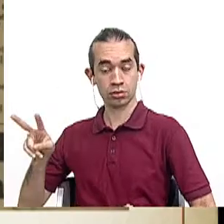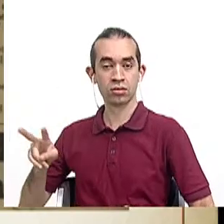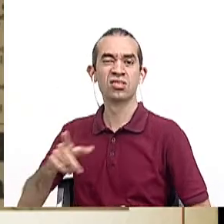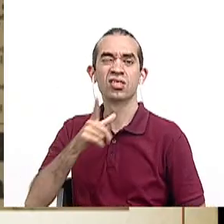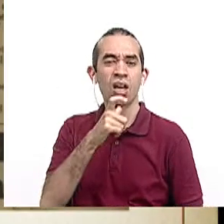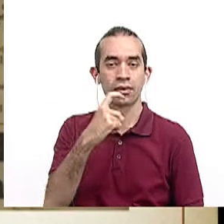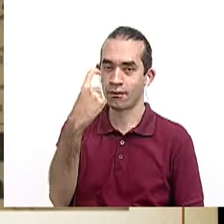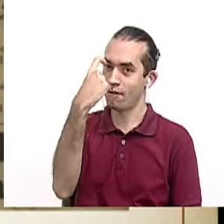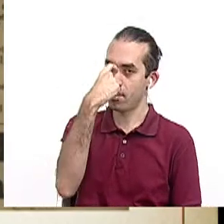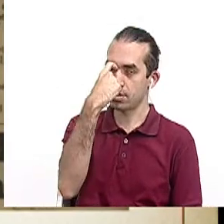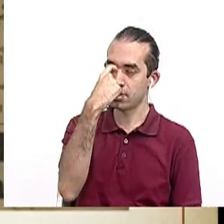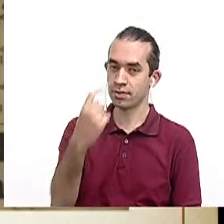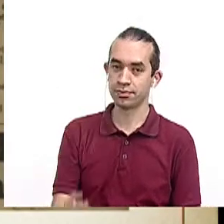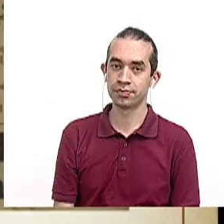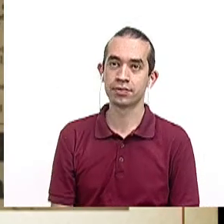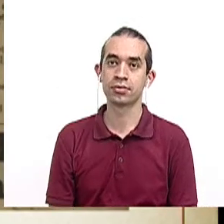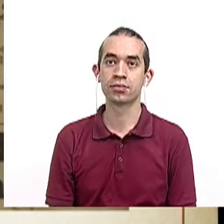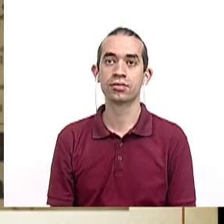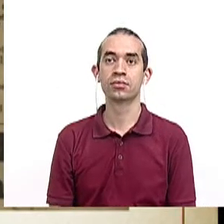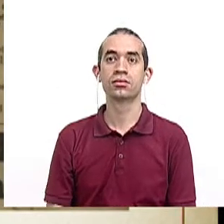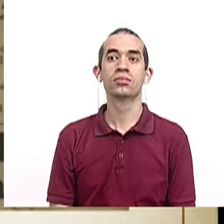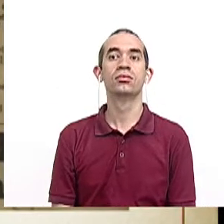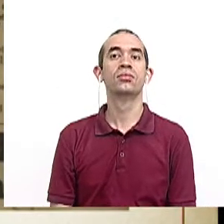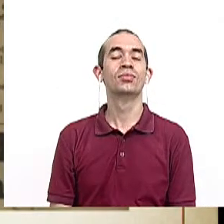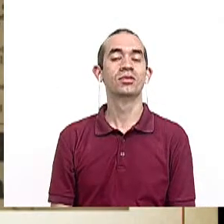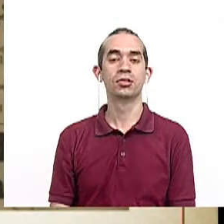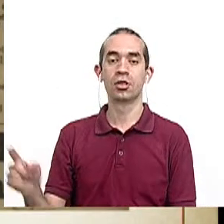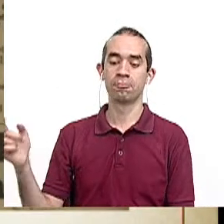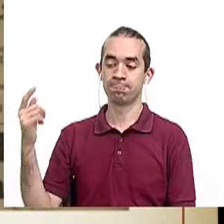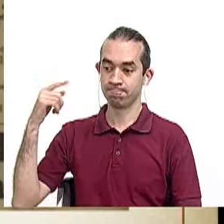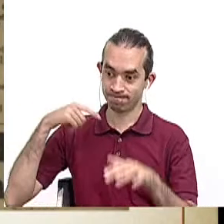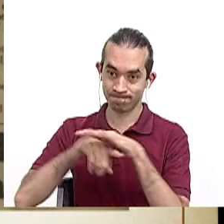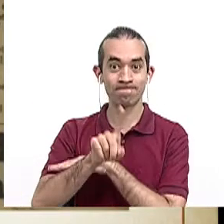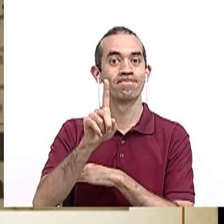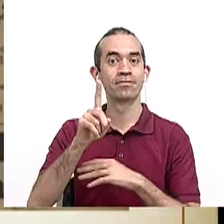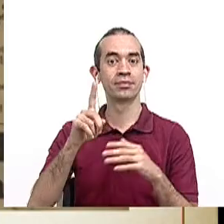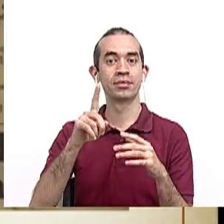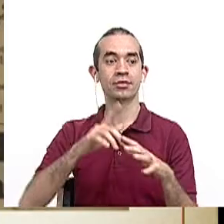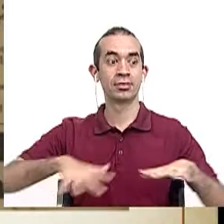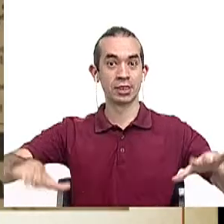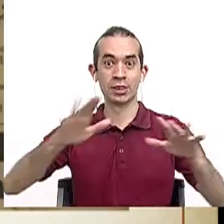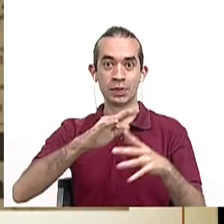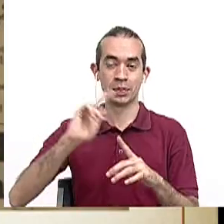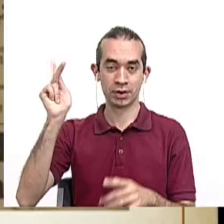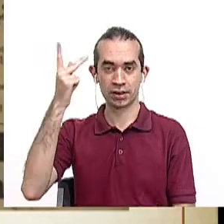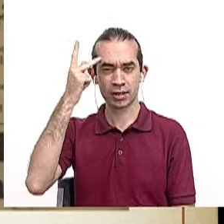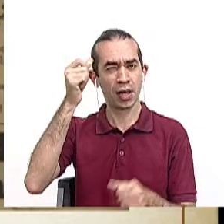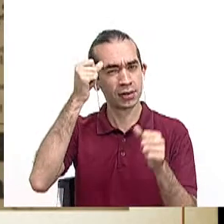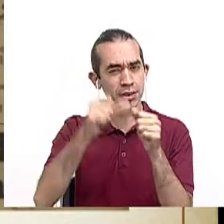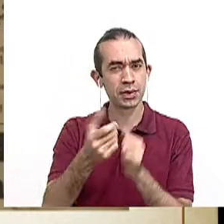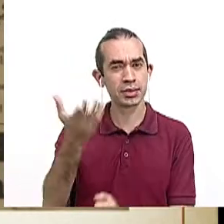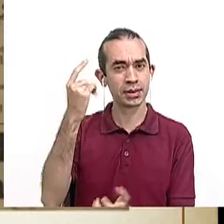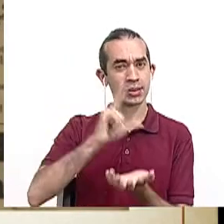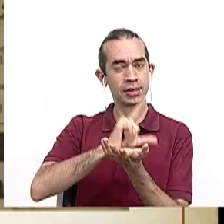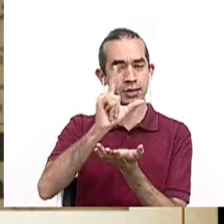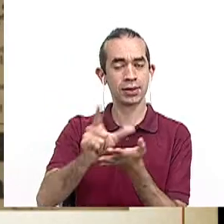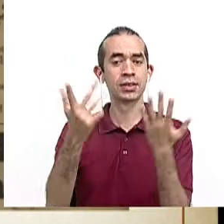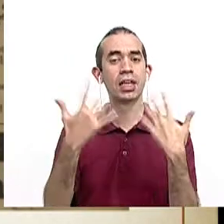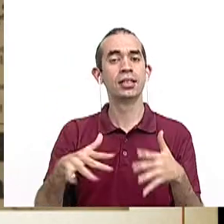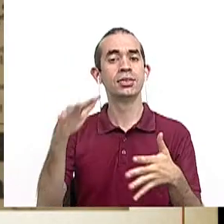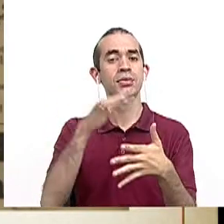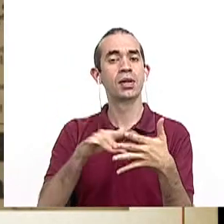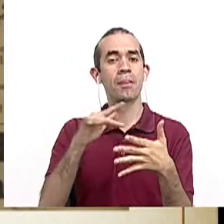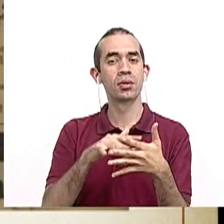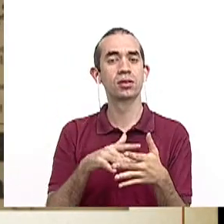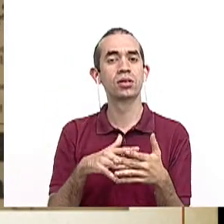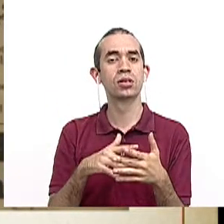don José Figueres Ferrer. Él entra de nuevo en el escenario político. Recuerdan que en la elección anterior vimos